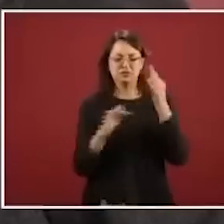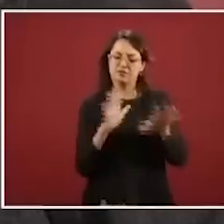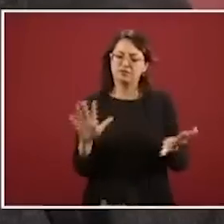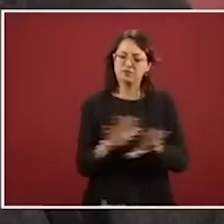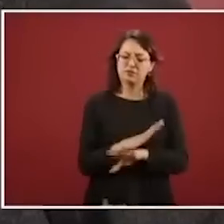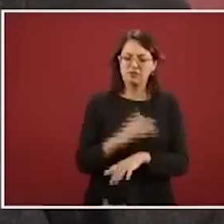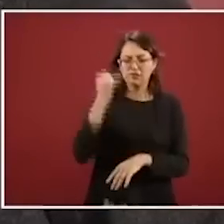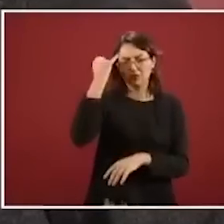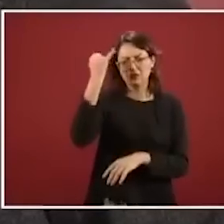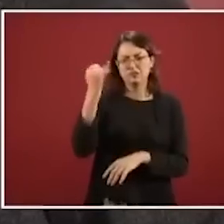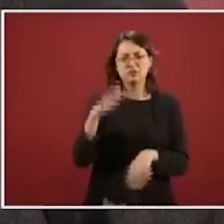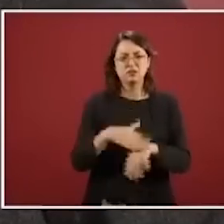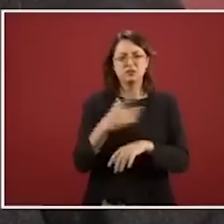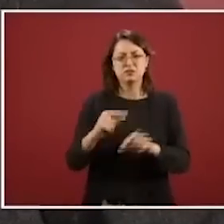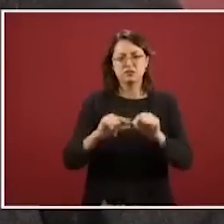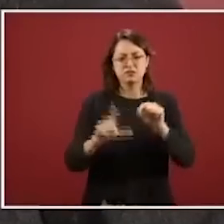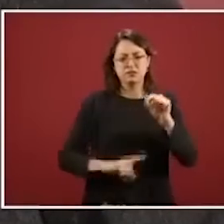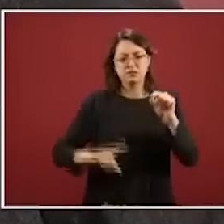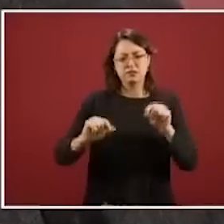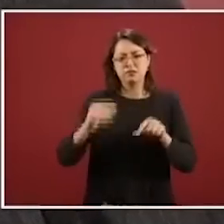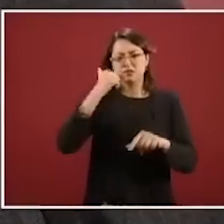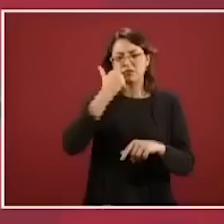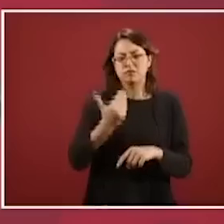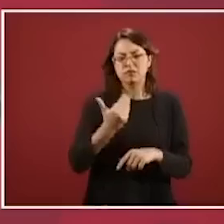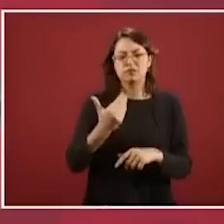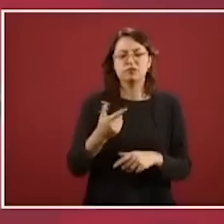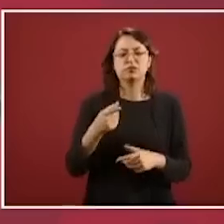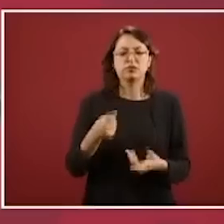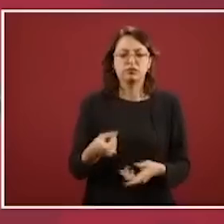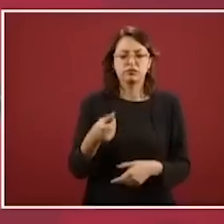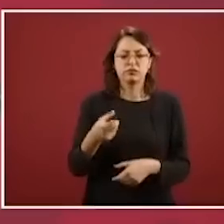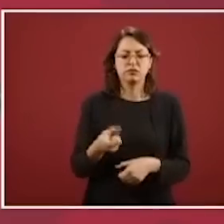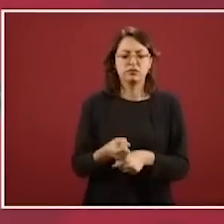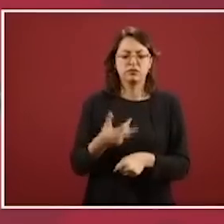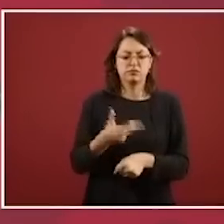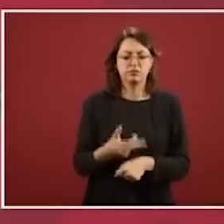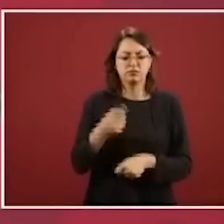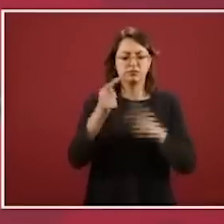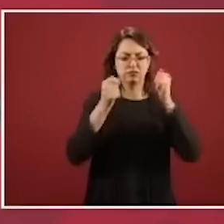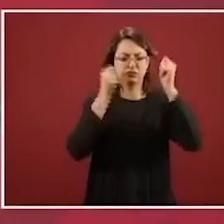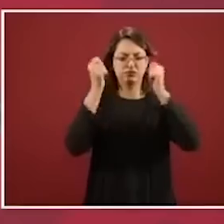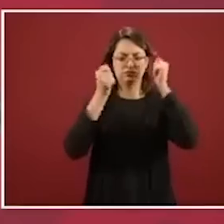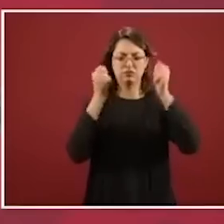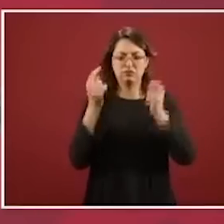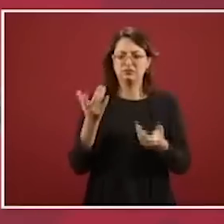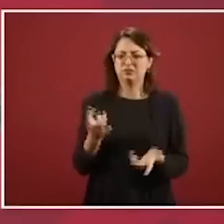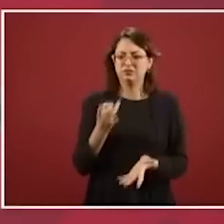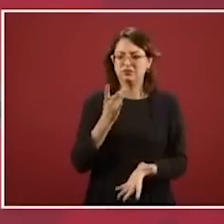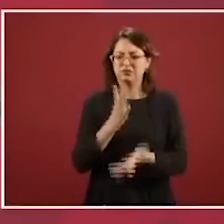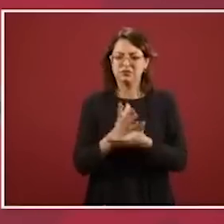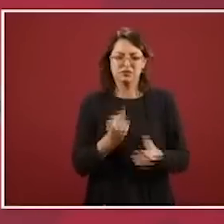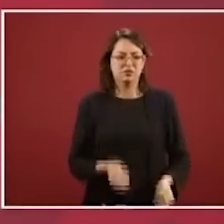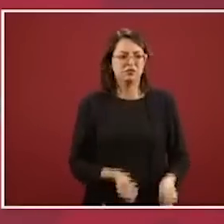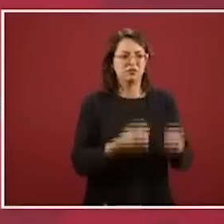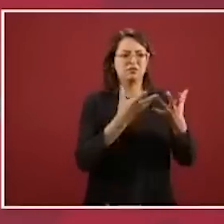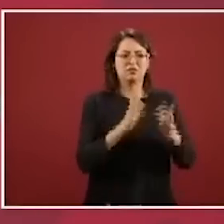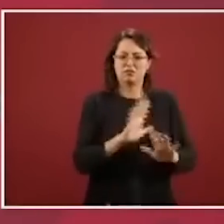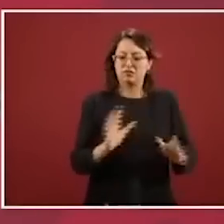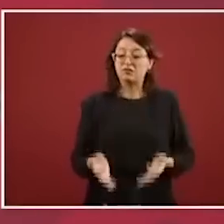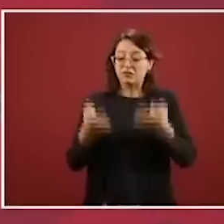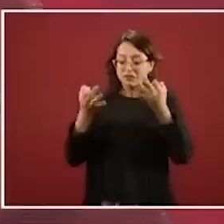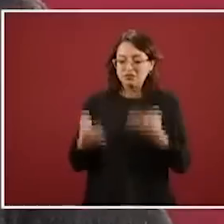sea, México está buscando, como bien lo ha manejado el secretario de Turismo Miguel Torruco, ya no factores tan solo de cantidad, sino de